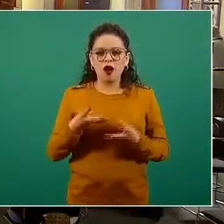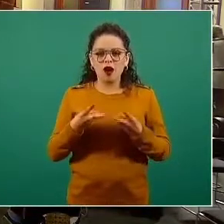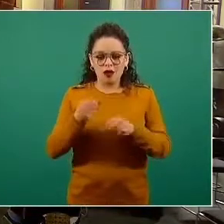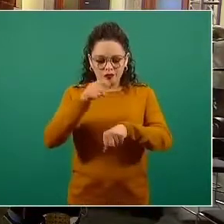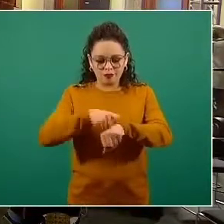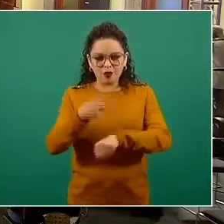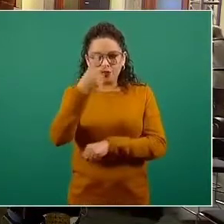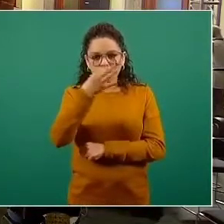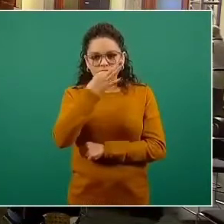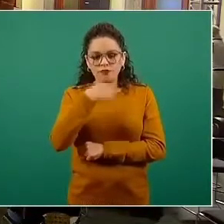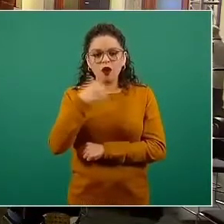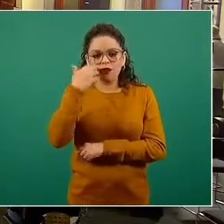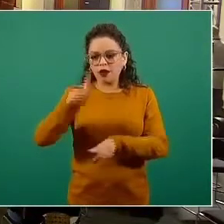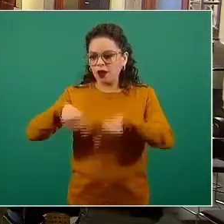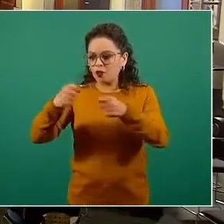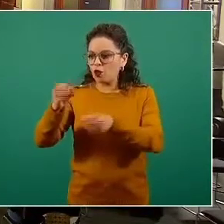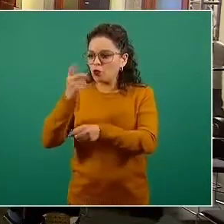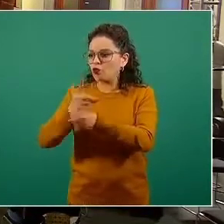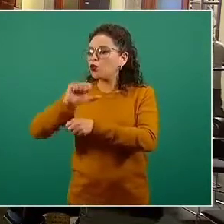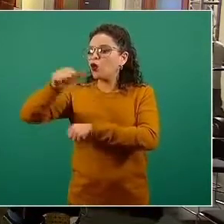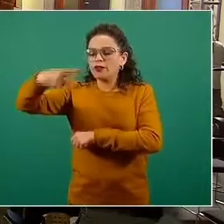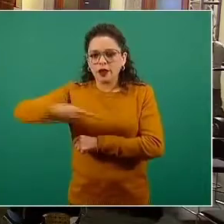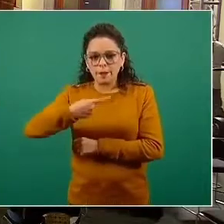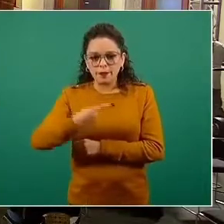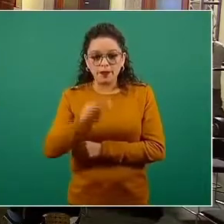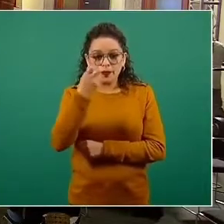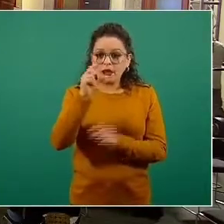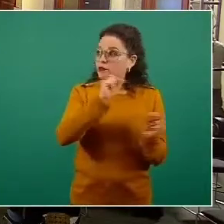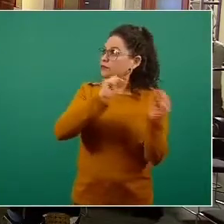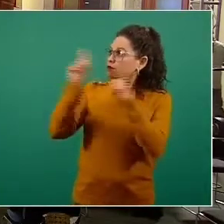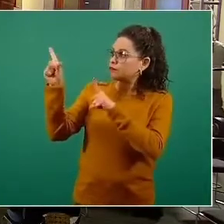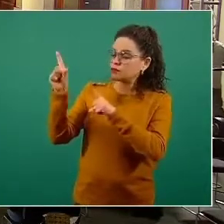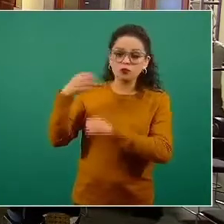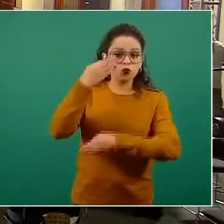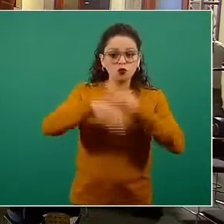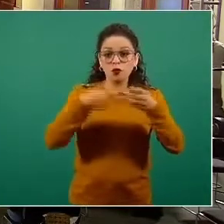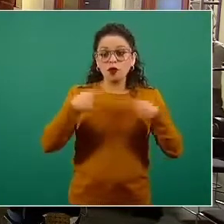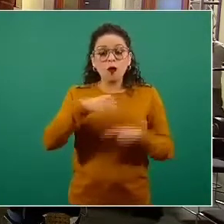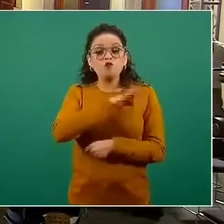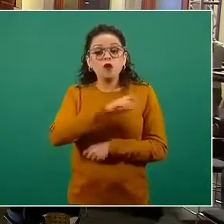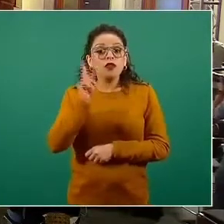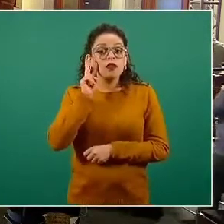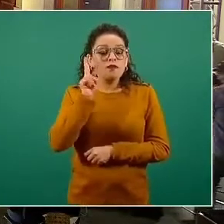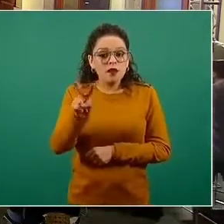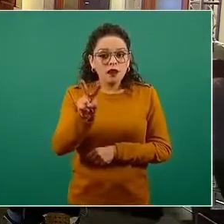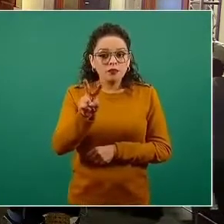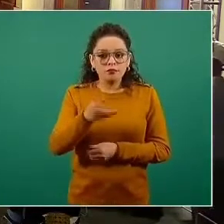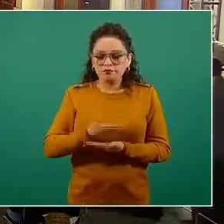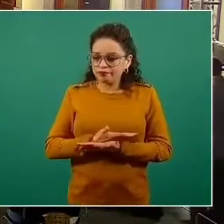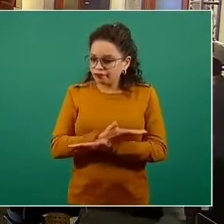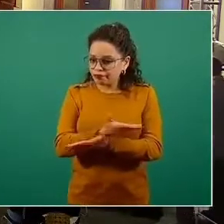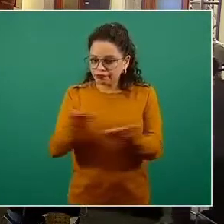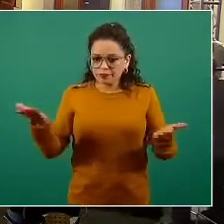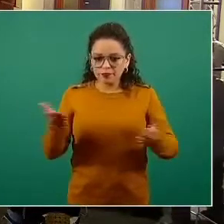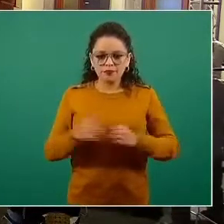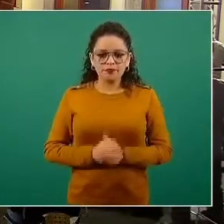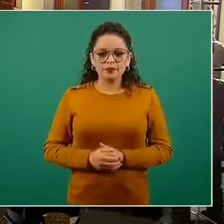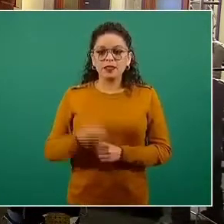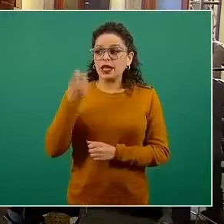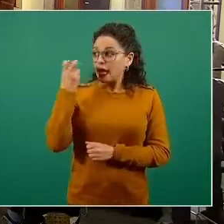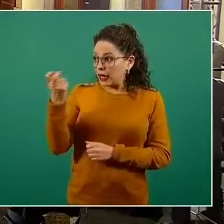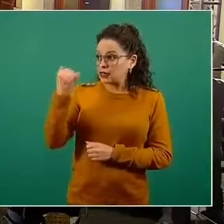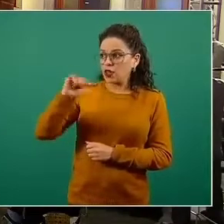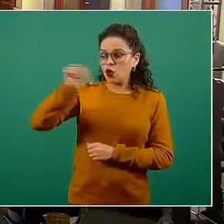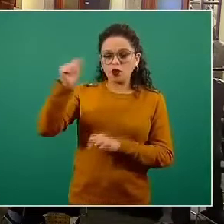otra pregunta, esta presentación va a estar a disposición pública, como están todas, y esta y la siguiente, nada más